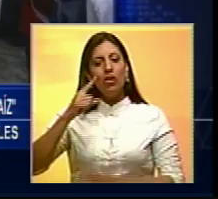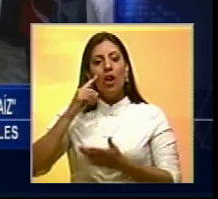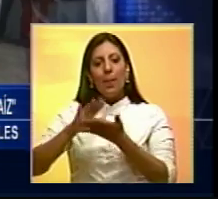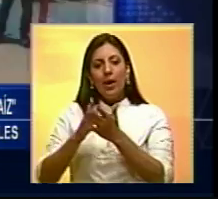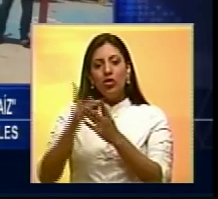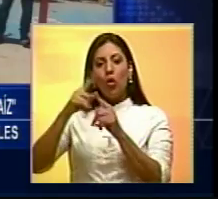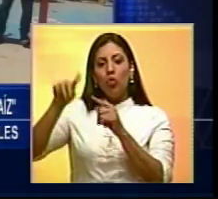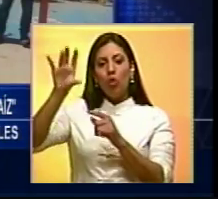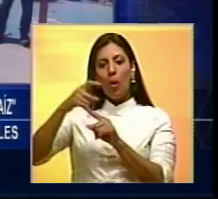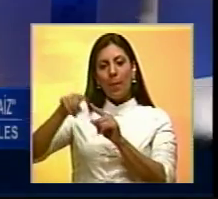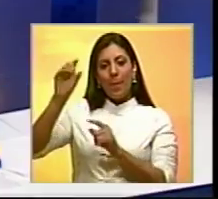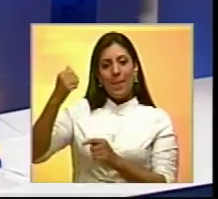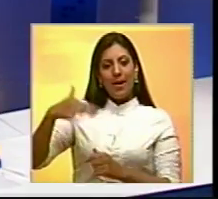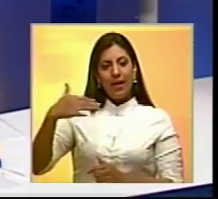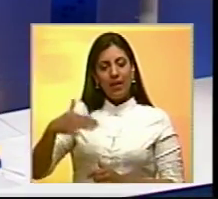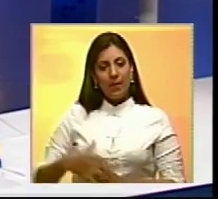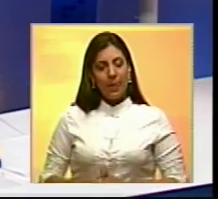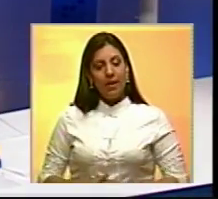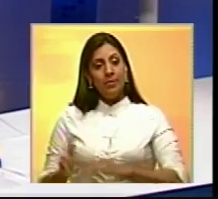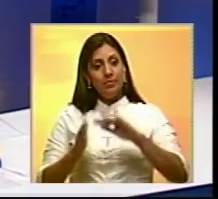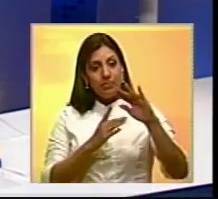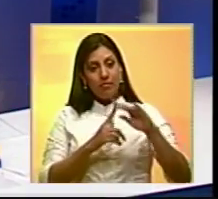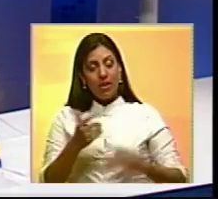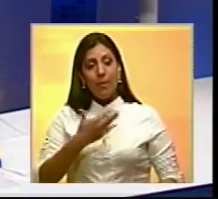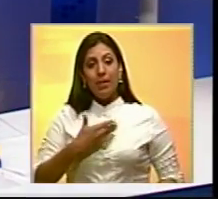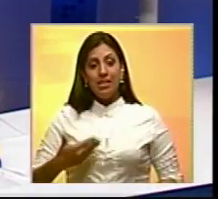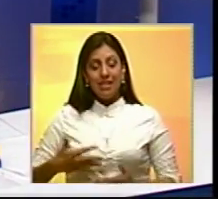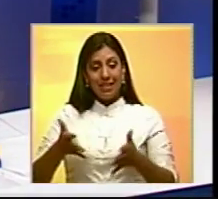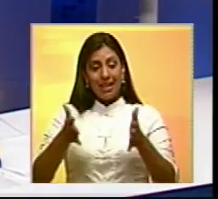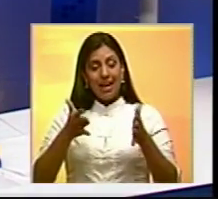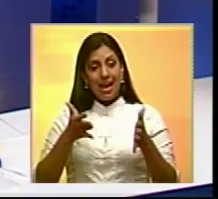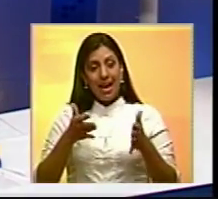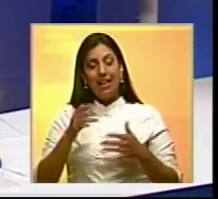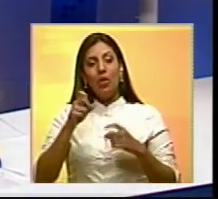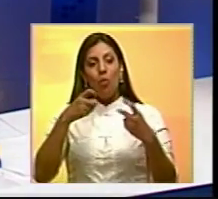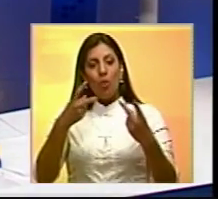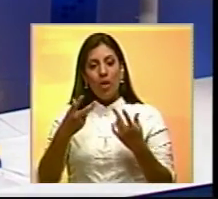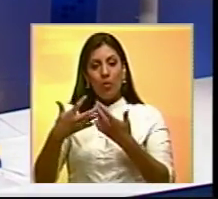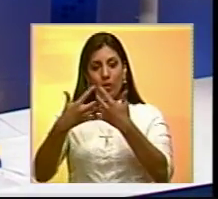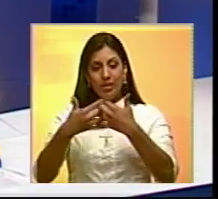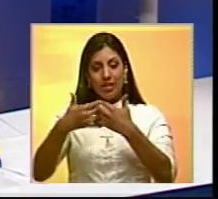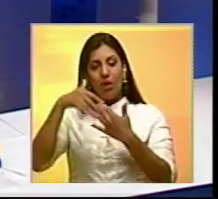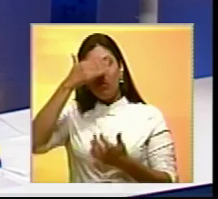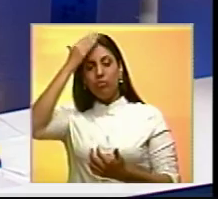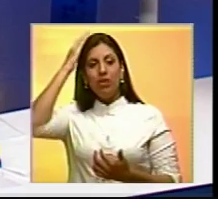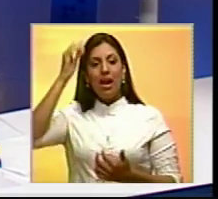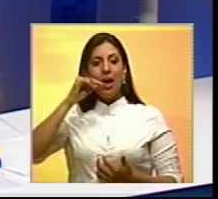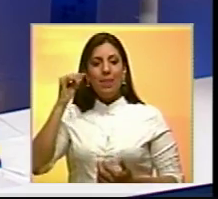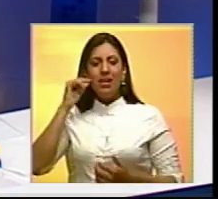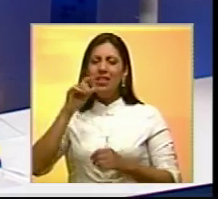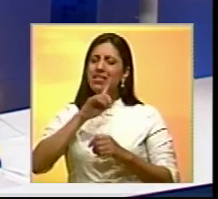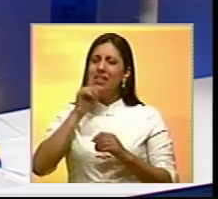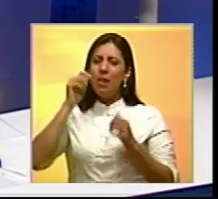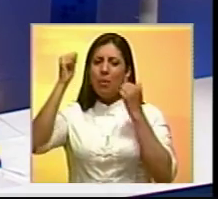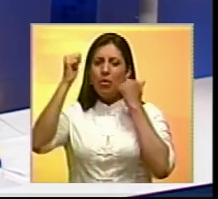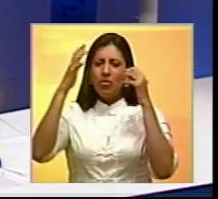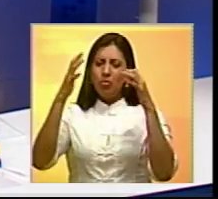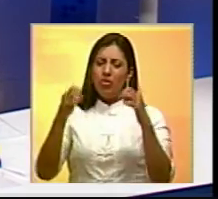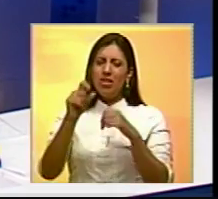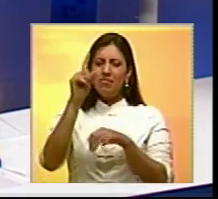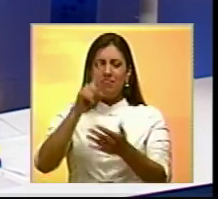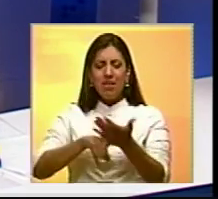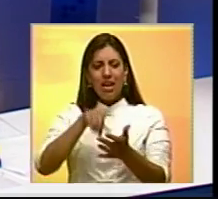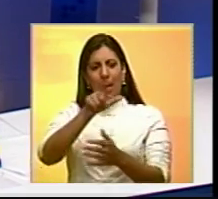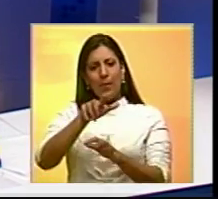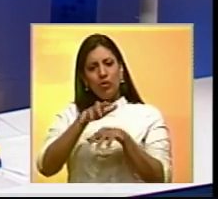harinas importadas. El presidente electo de los Estados Unidos, Donald Trump, calificó como manifestantes profesionales a las miles de